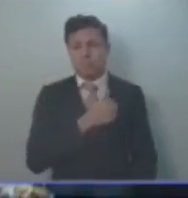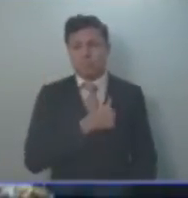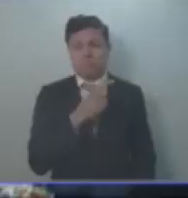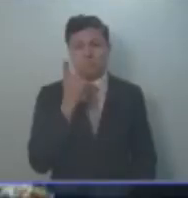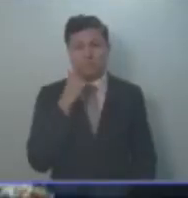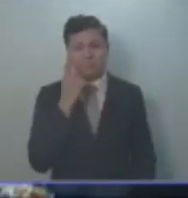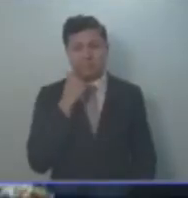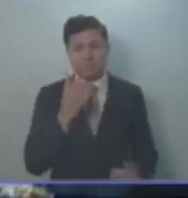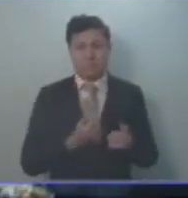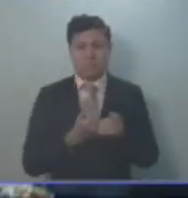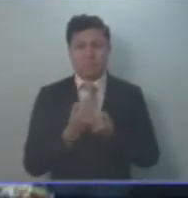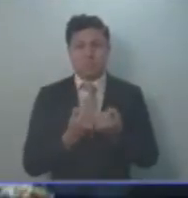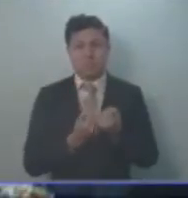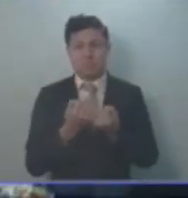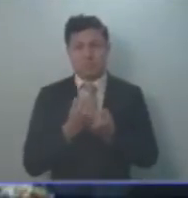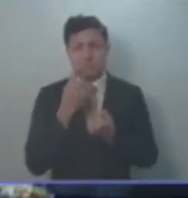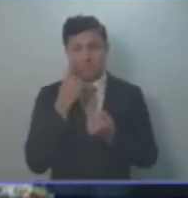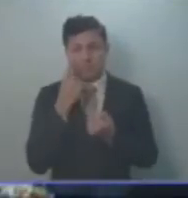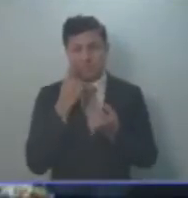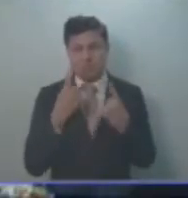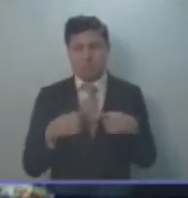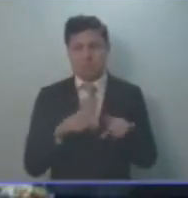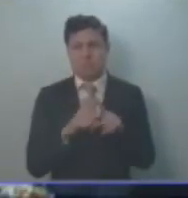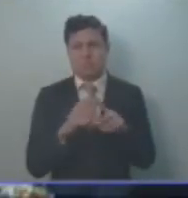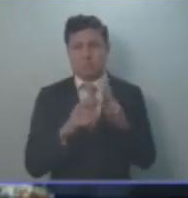su conservación y